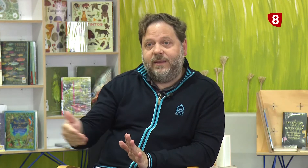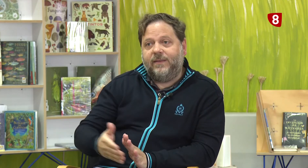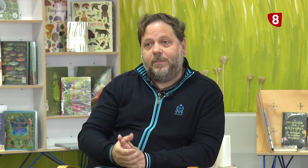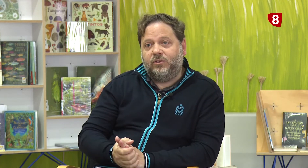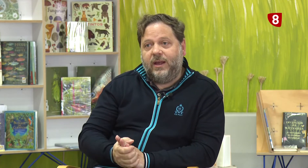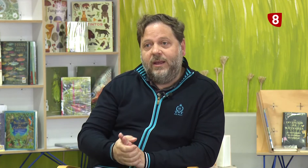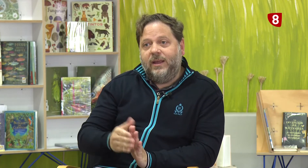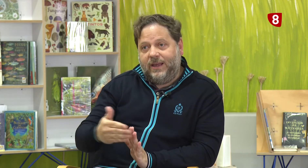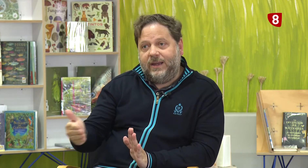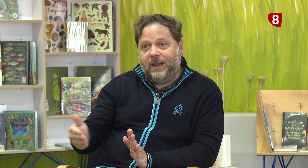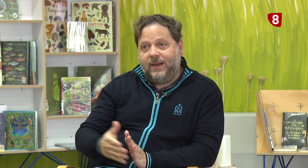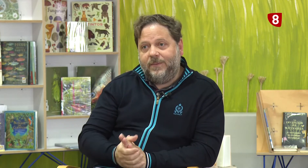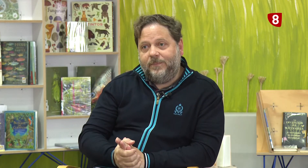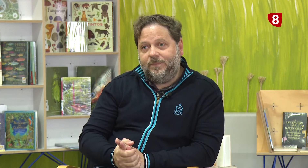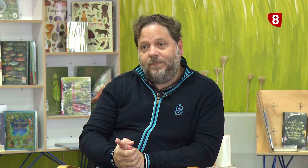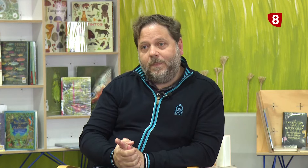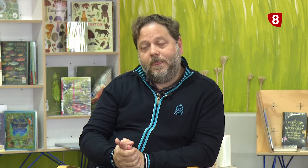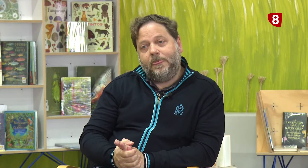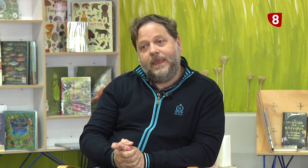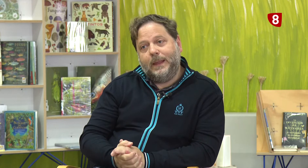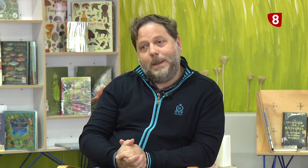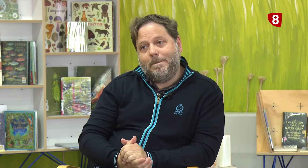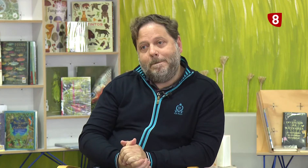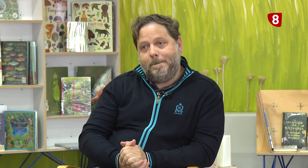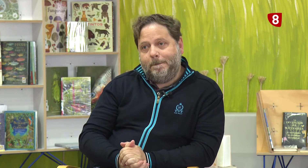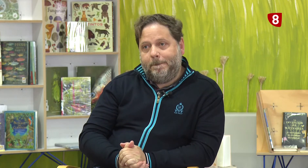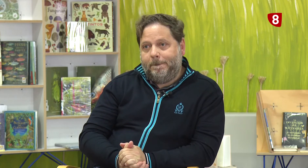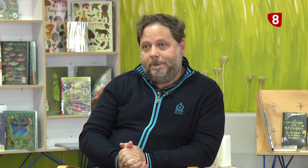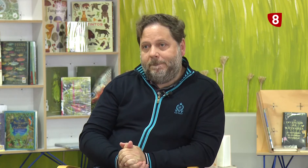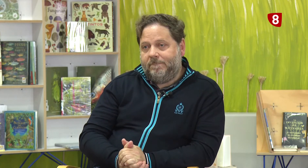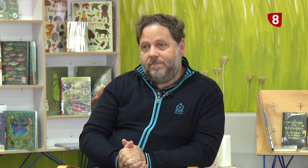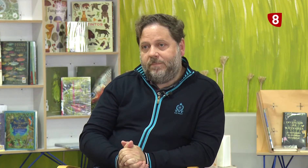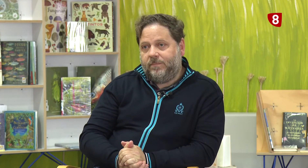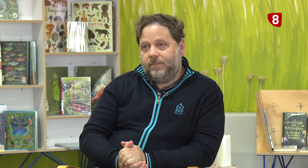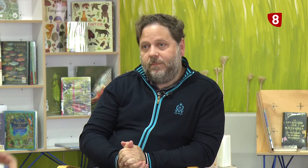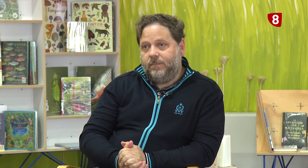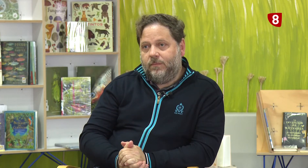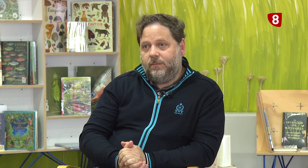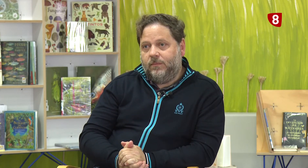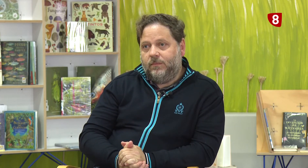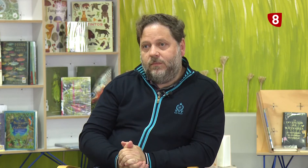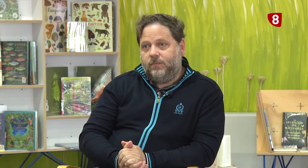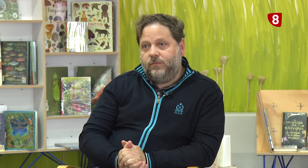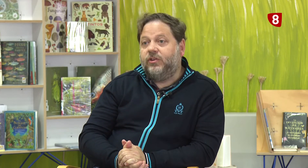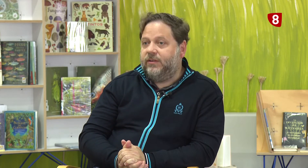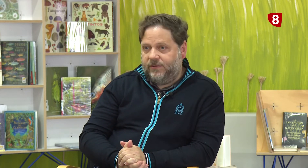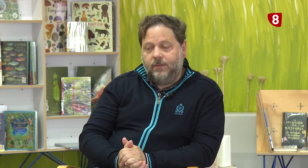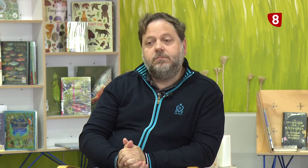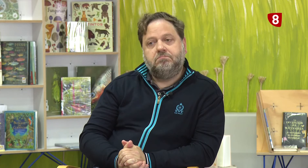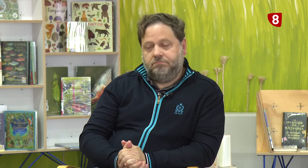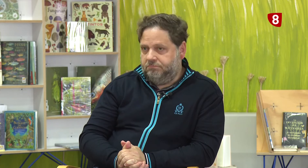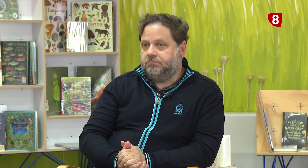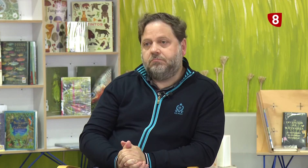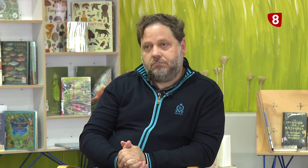característica de esa persona general. O sea, que la sintaxis también cambia un poco porque se colocan de otra manera las